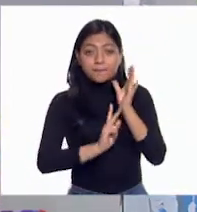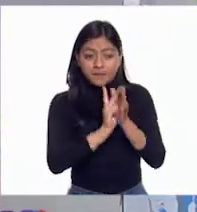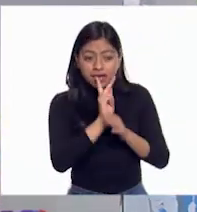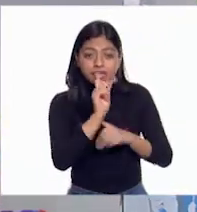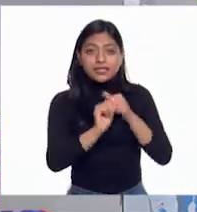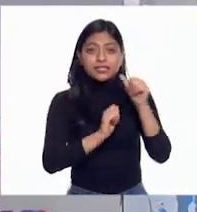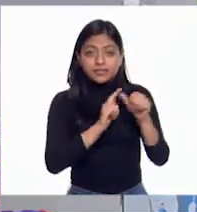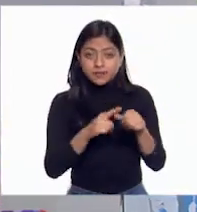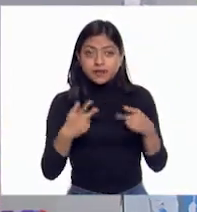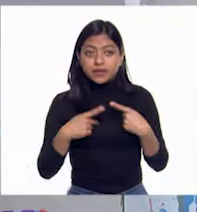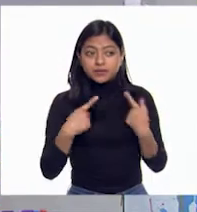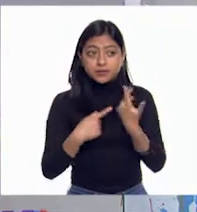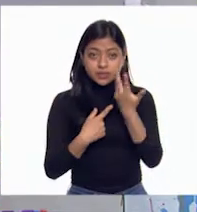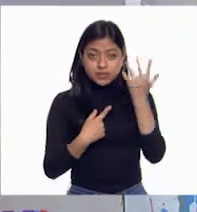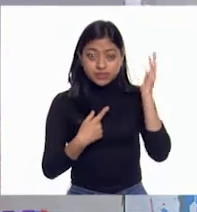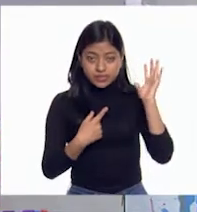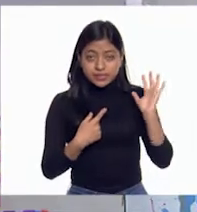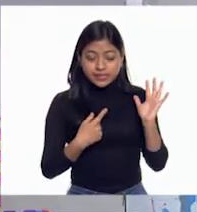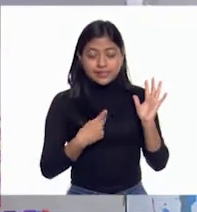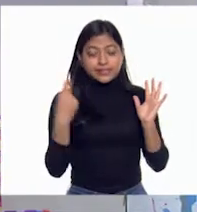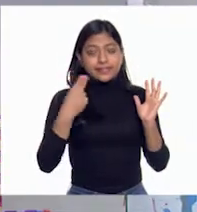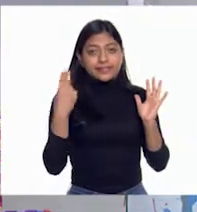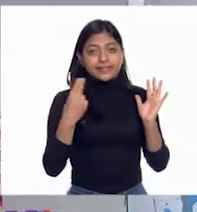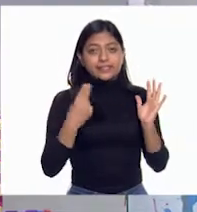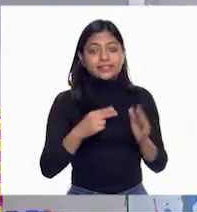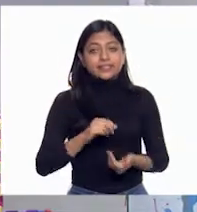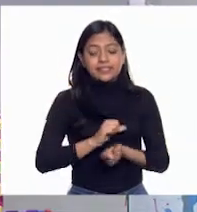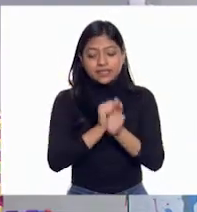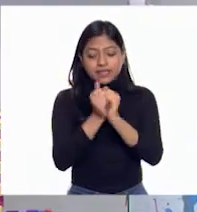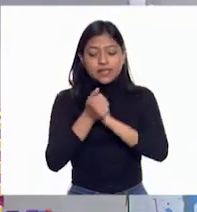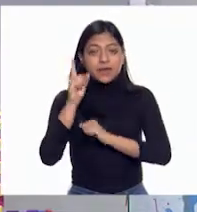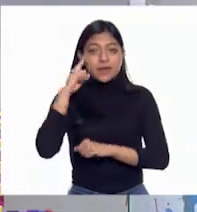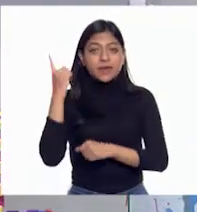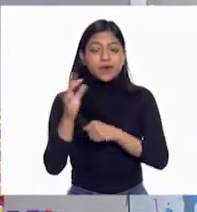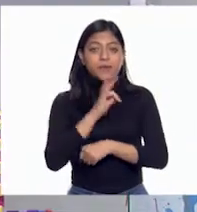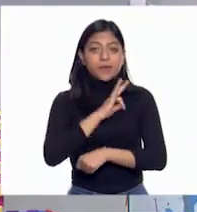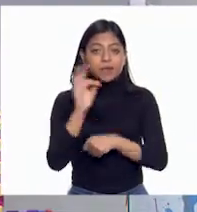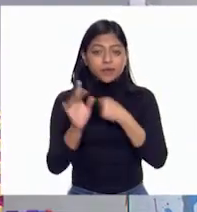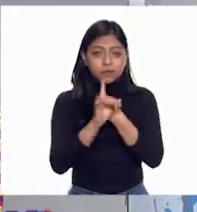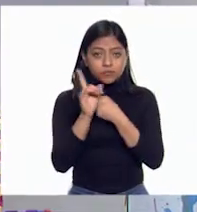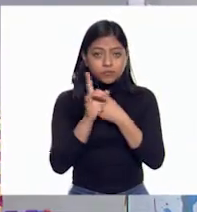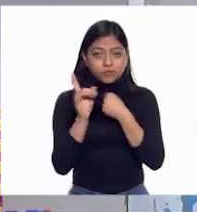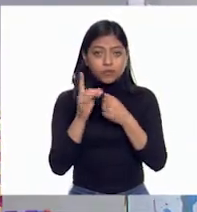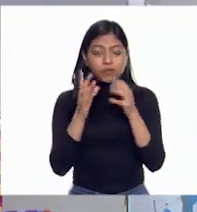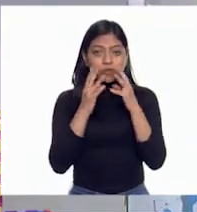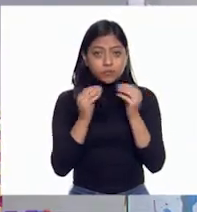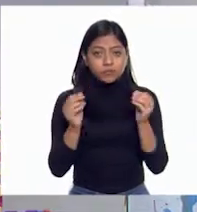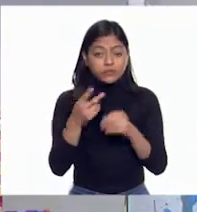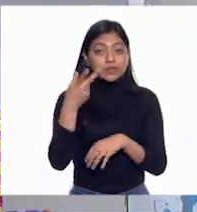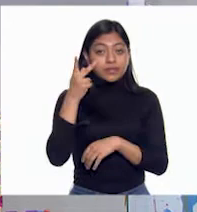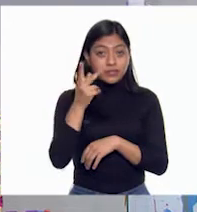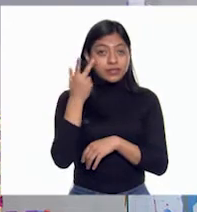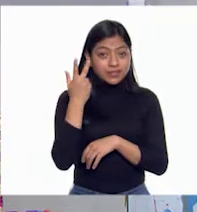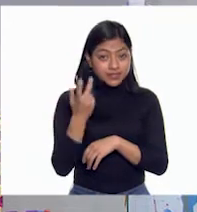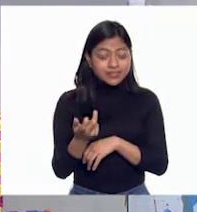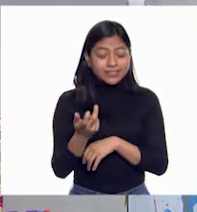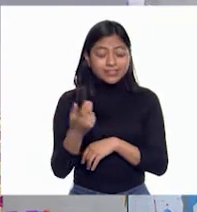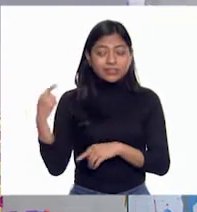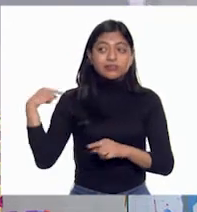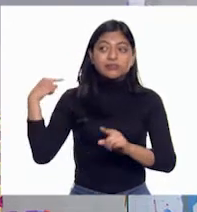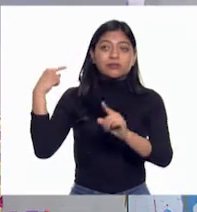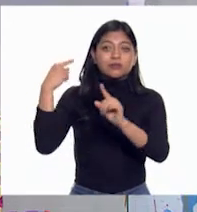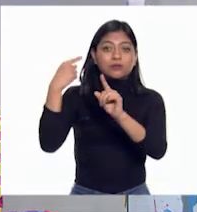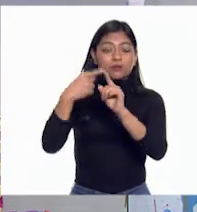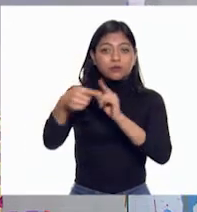cambiar, adaptarnos para poder enfrentar las dificultades y problemas que se nos presentan. Sin duda ha sido un tiempo en que